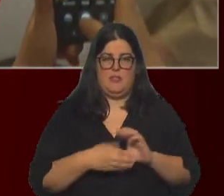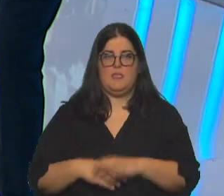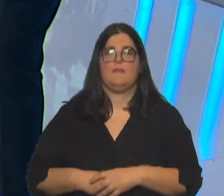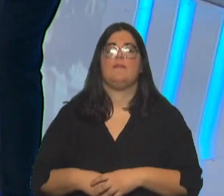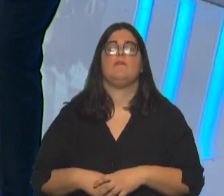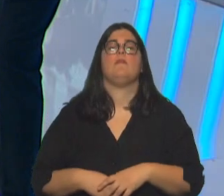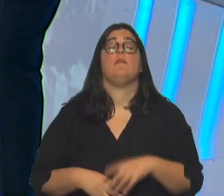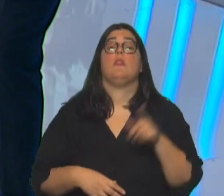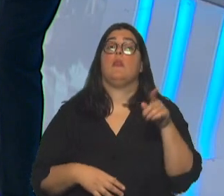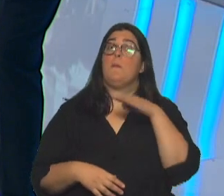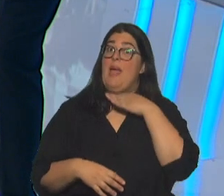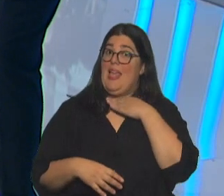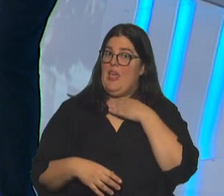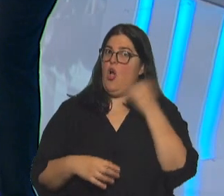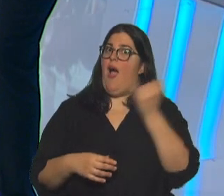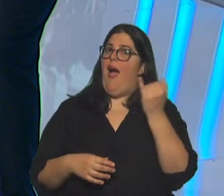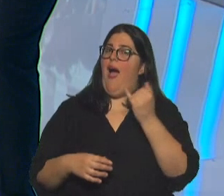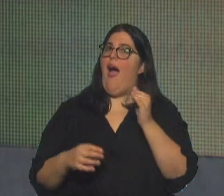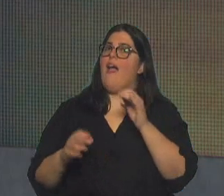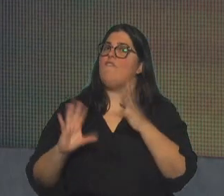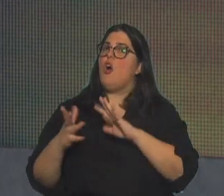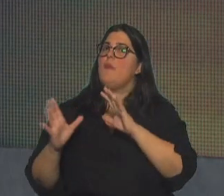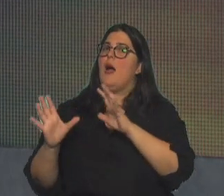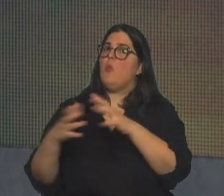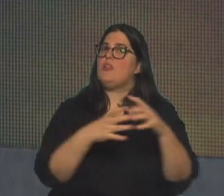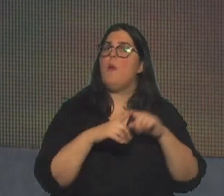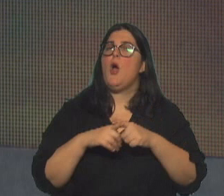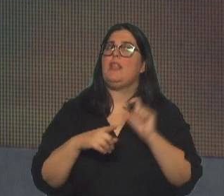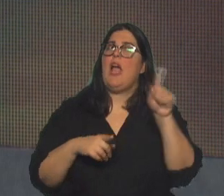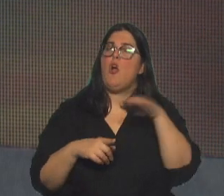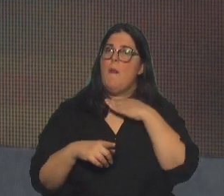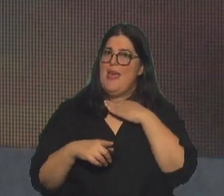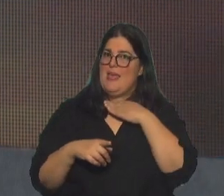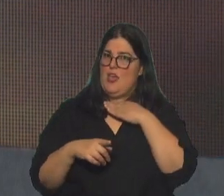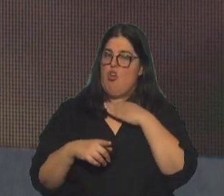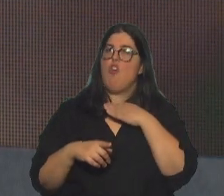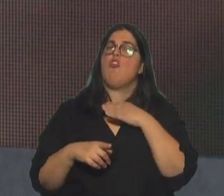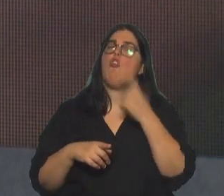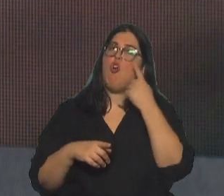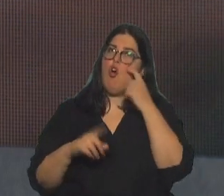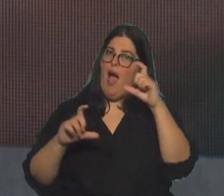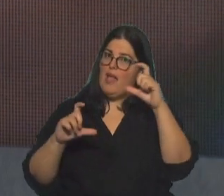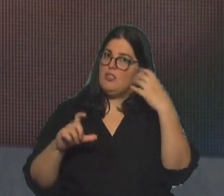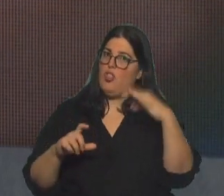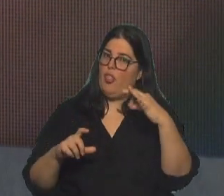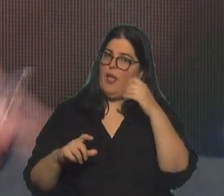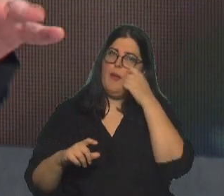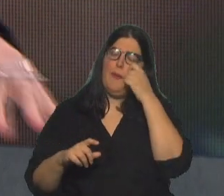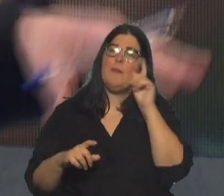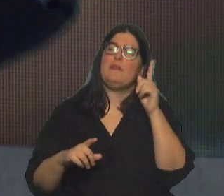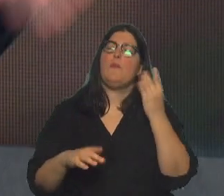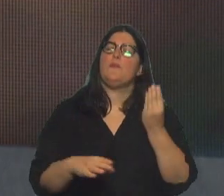En un país que se maneja tanto con estructuras políticas como la que tiene México, hay que mirar con atención a ver este candidato